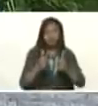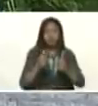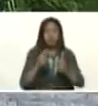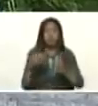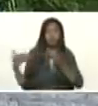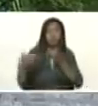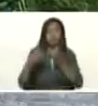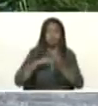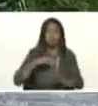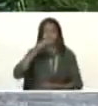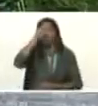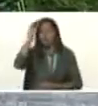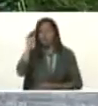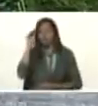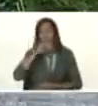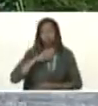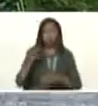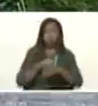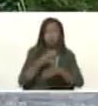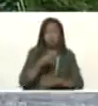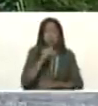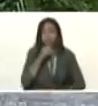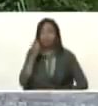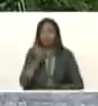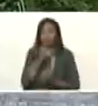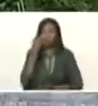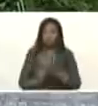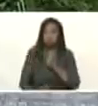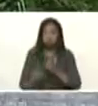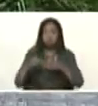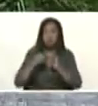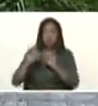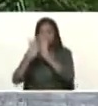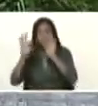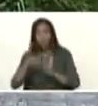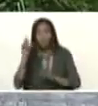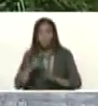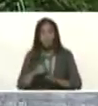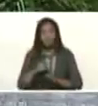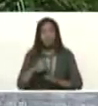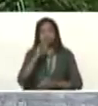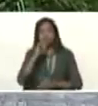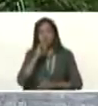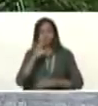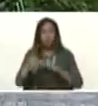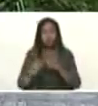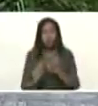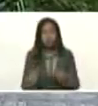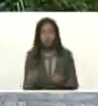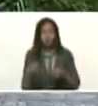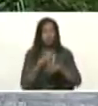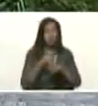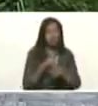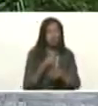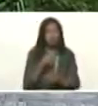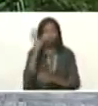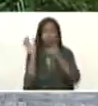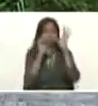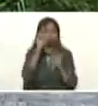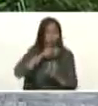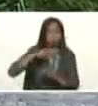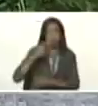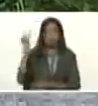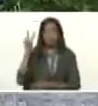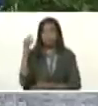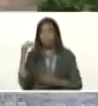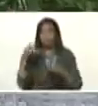él. Buscando cómo se escapaba del impeachment, de la noticia, buscando qué inventaba contra Venezuela